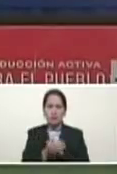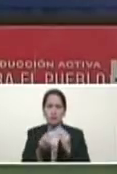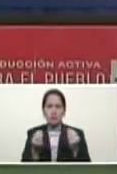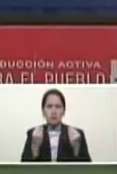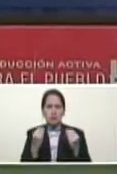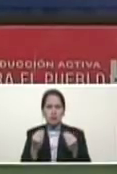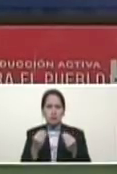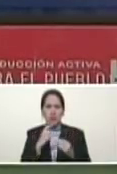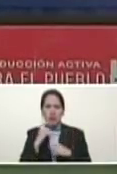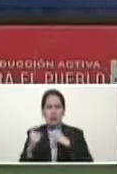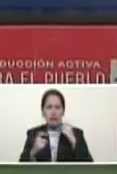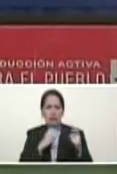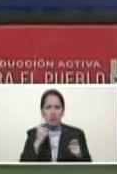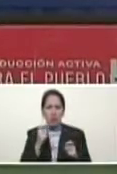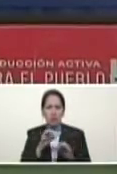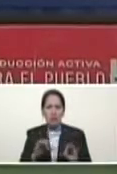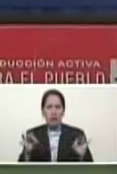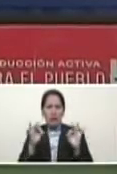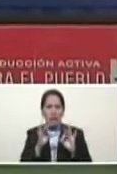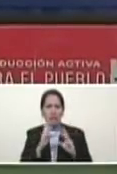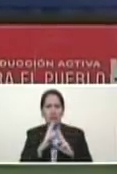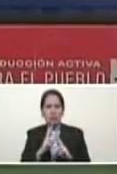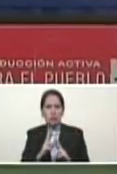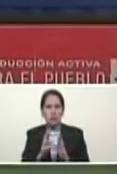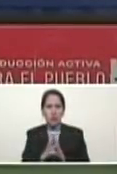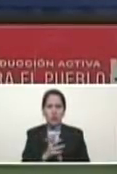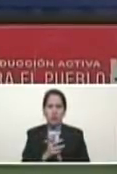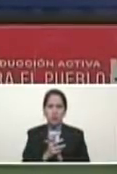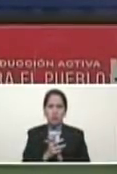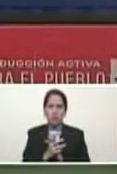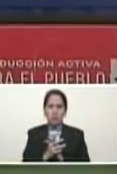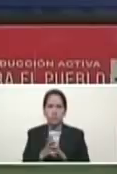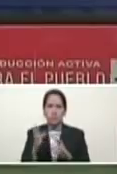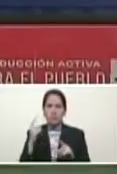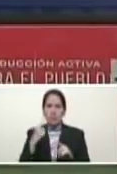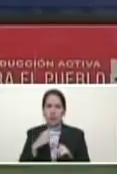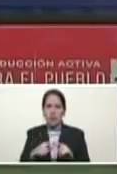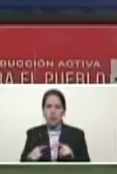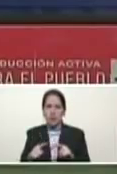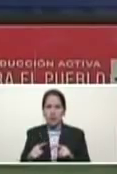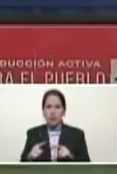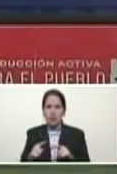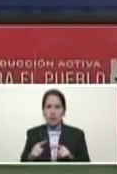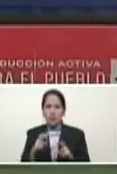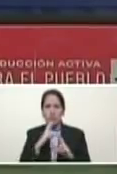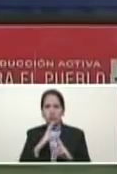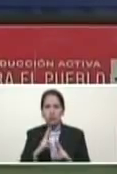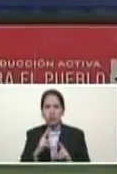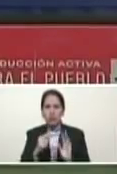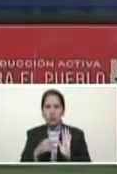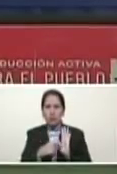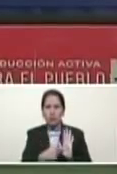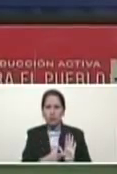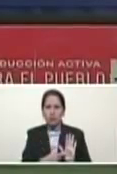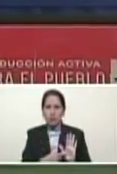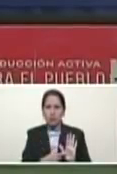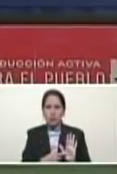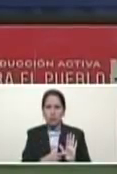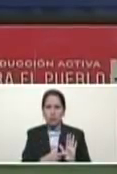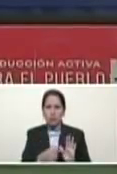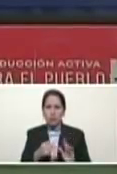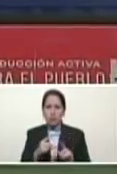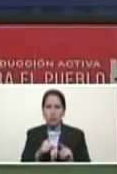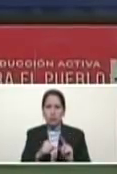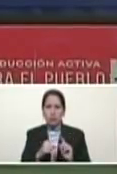daba un resultado como ese. Y apenas el CNE dio el resultado, yo salí al minuto a decir, reconozco los